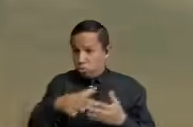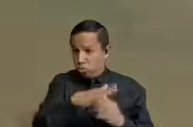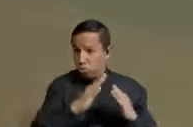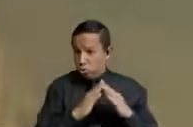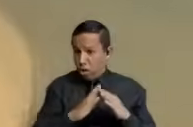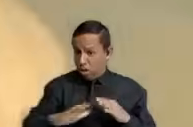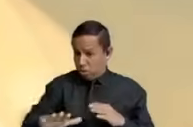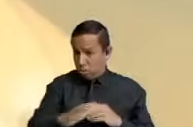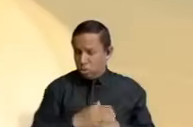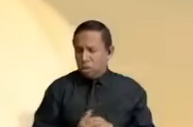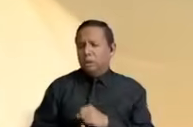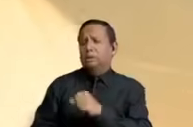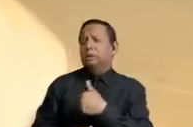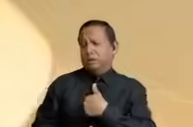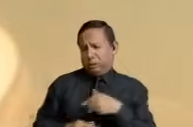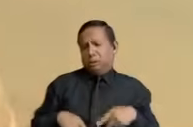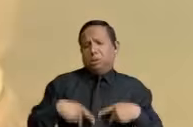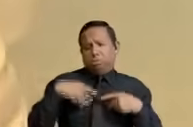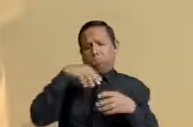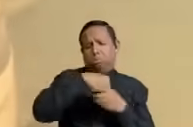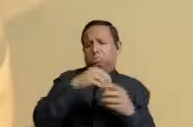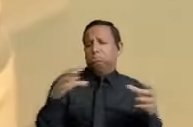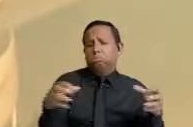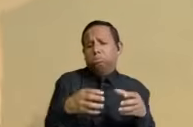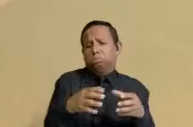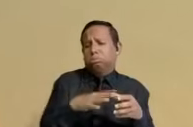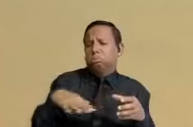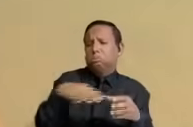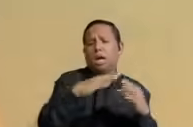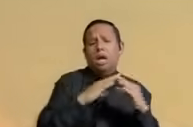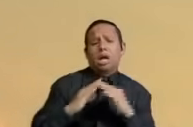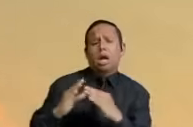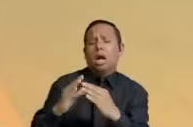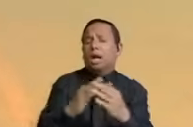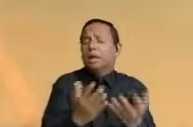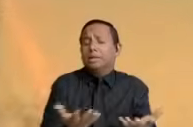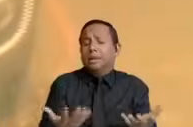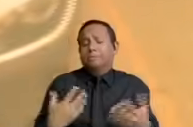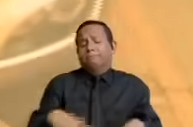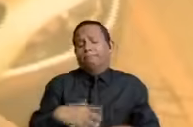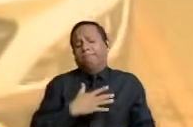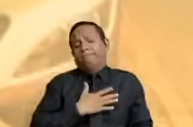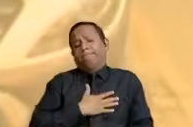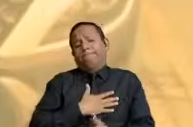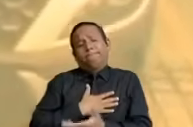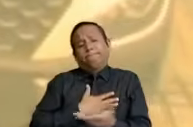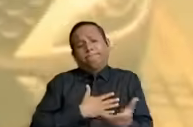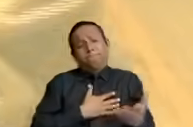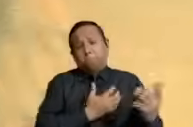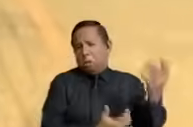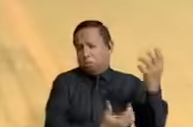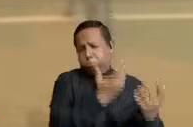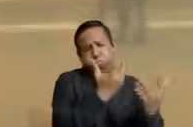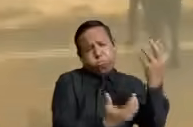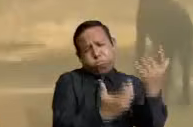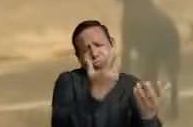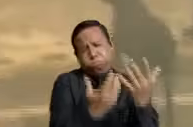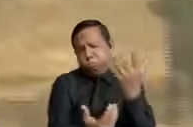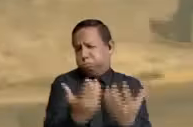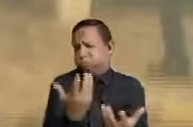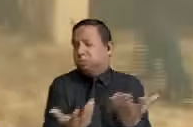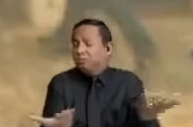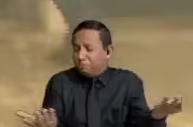de su patrimonio Sí nosotros vivimos aquí en el conjunto bricanto lastimosamente ya Ya se está tomando el fuego